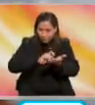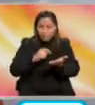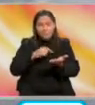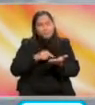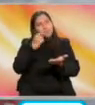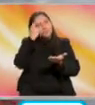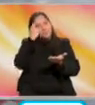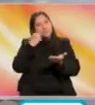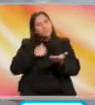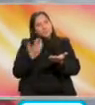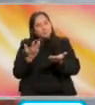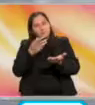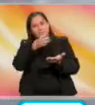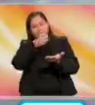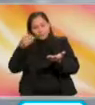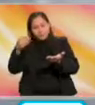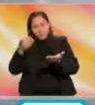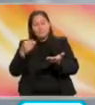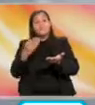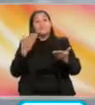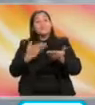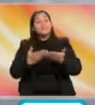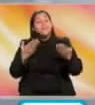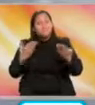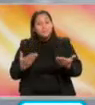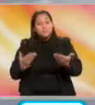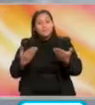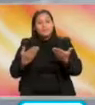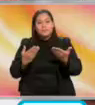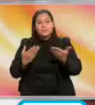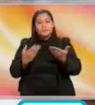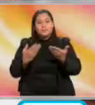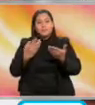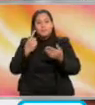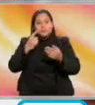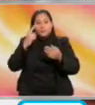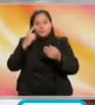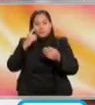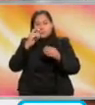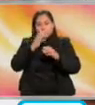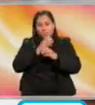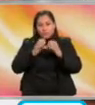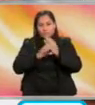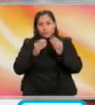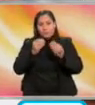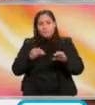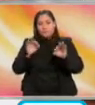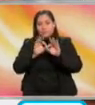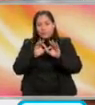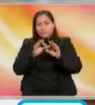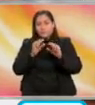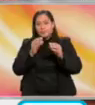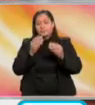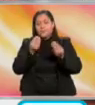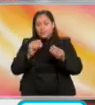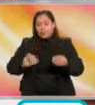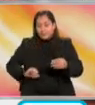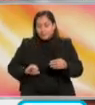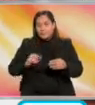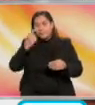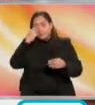voy a ir haciendo. Y ahora en esta ocasión, uno de los puntos bien interesantes y que lo vamos a aterrizar a